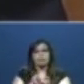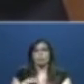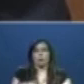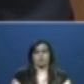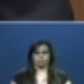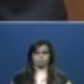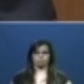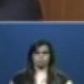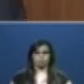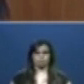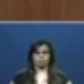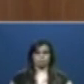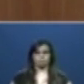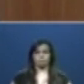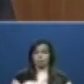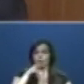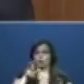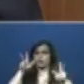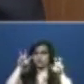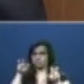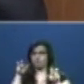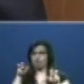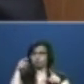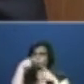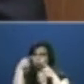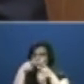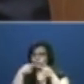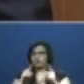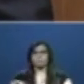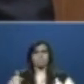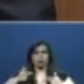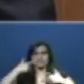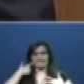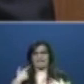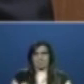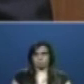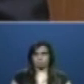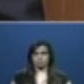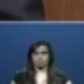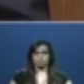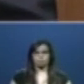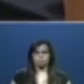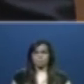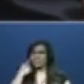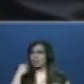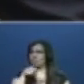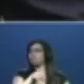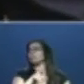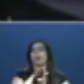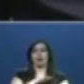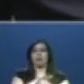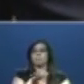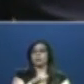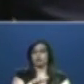servicios pasando ahora a analizar cada uno de estos comienzo por por la sanidad es este un ámbito en el